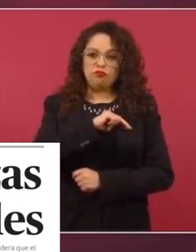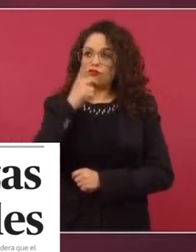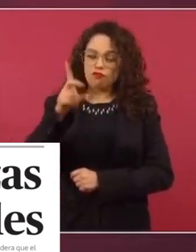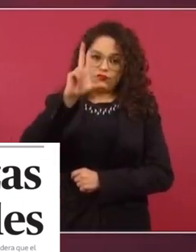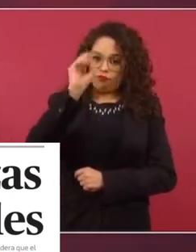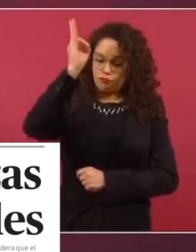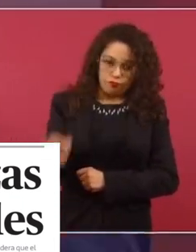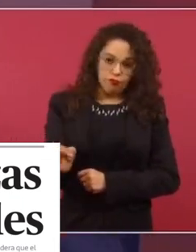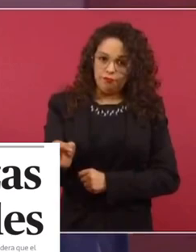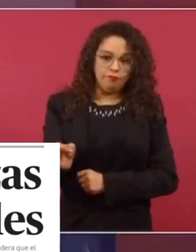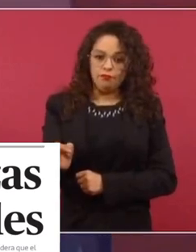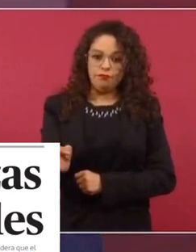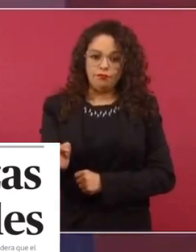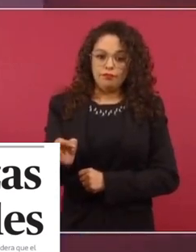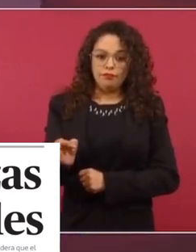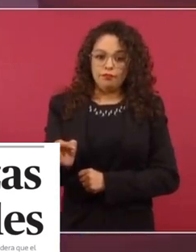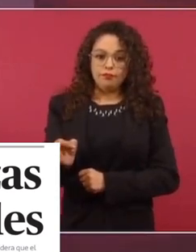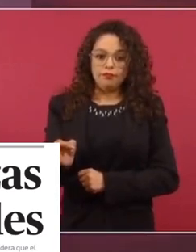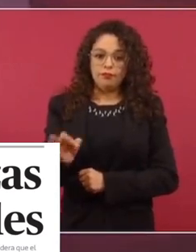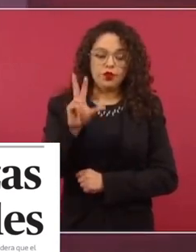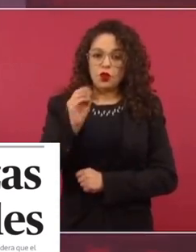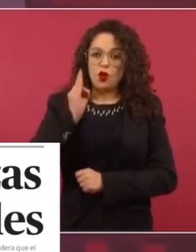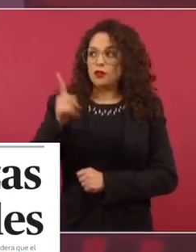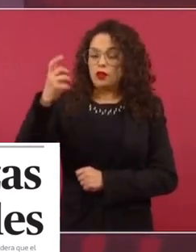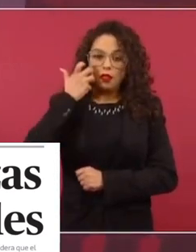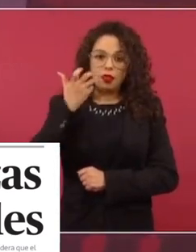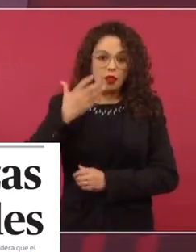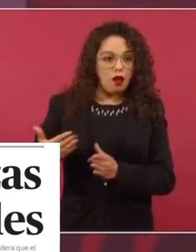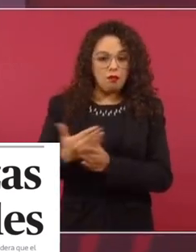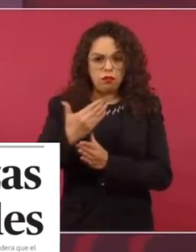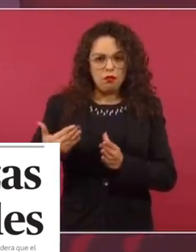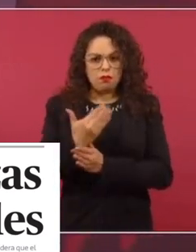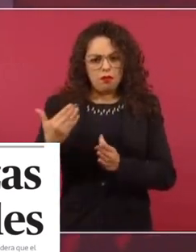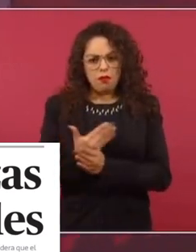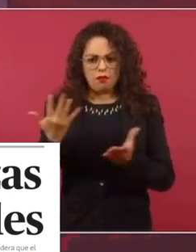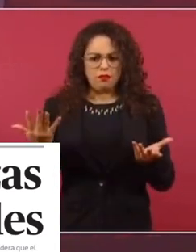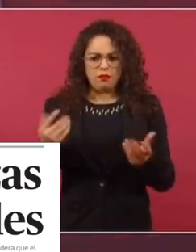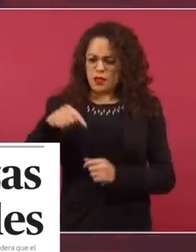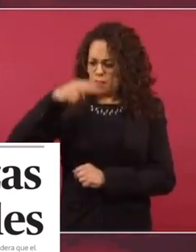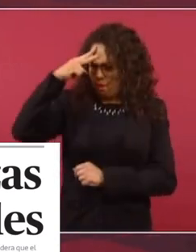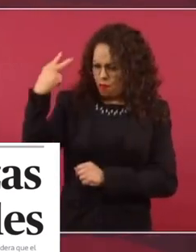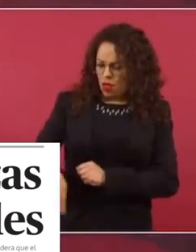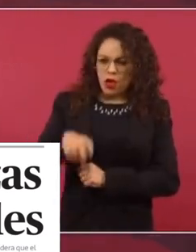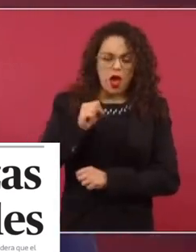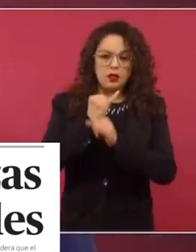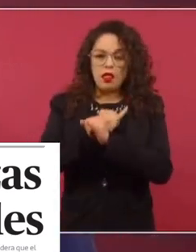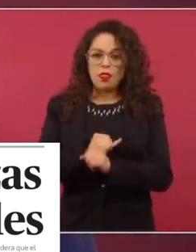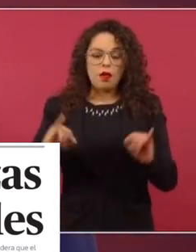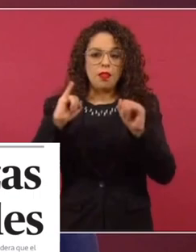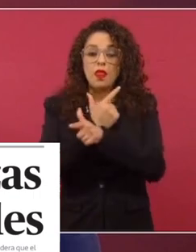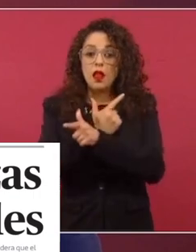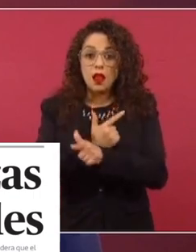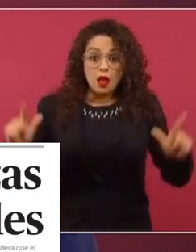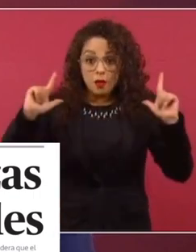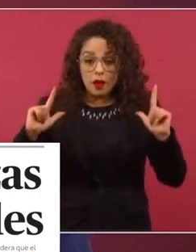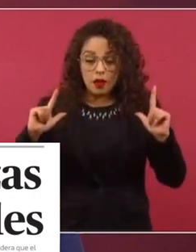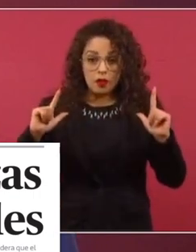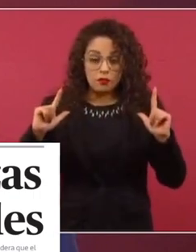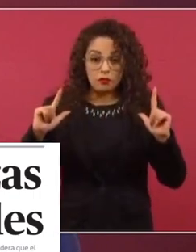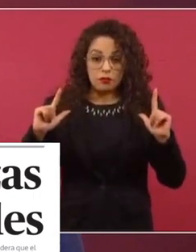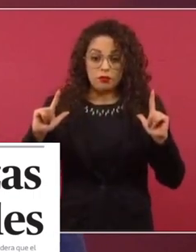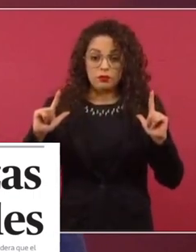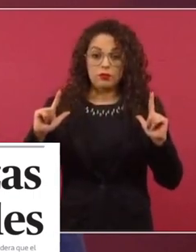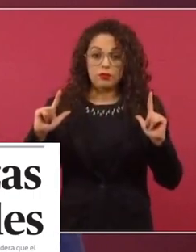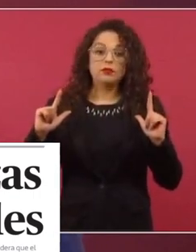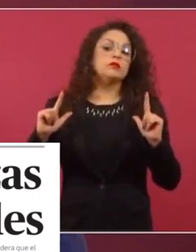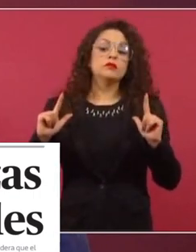esas pretensiones de intervencionismo. México es un país independiente, soberano. También